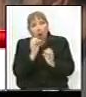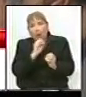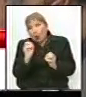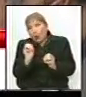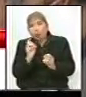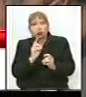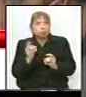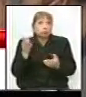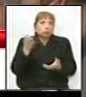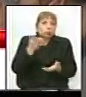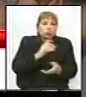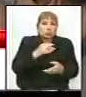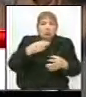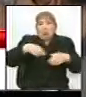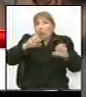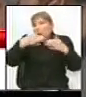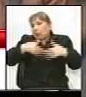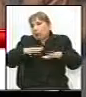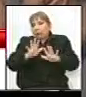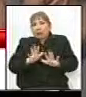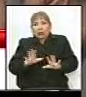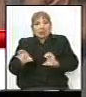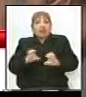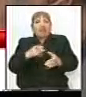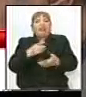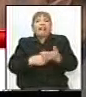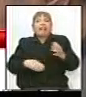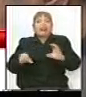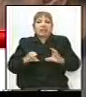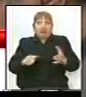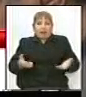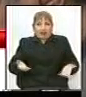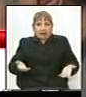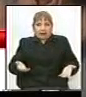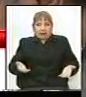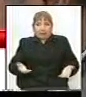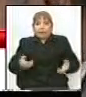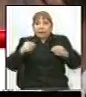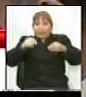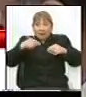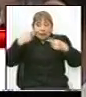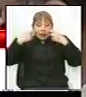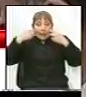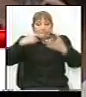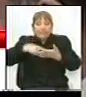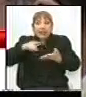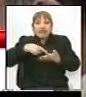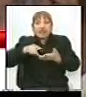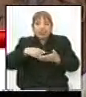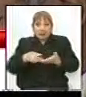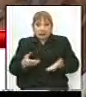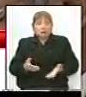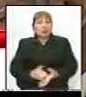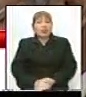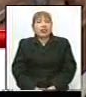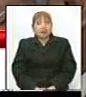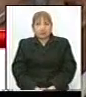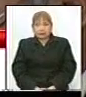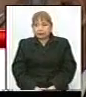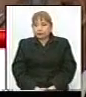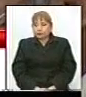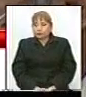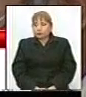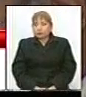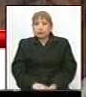o se está realizando en cuanto a la función de esta verificación. Porque también, presidente, en